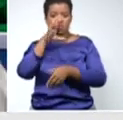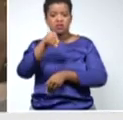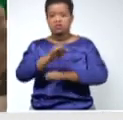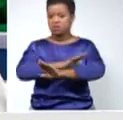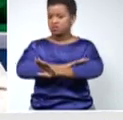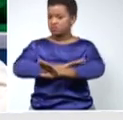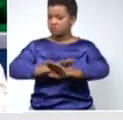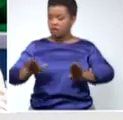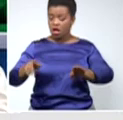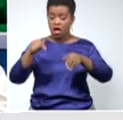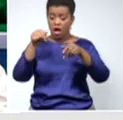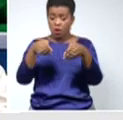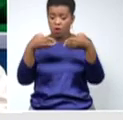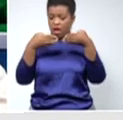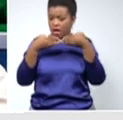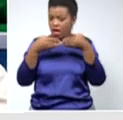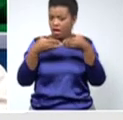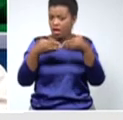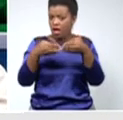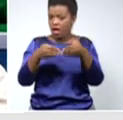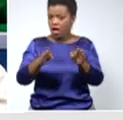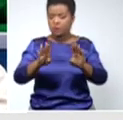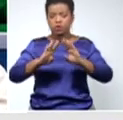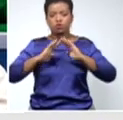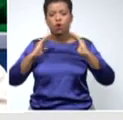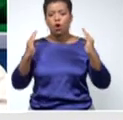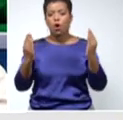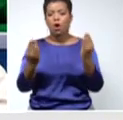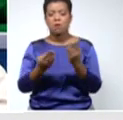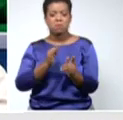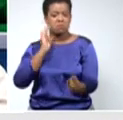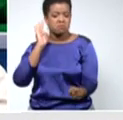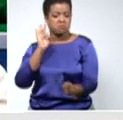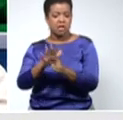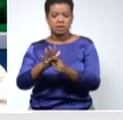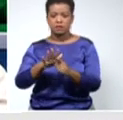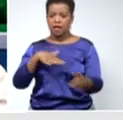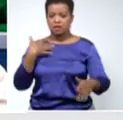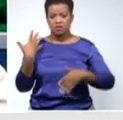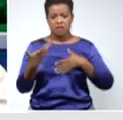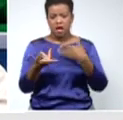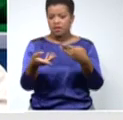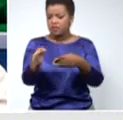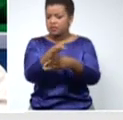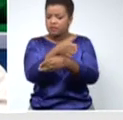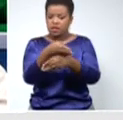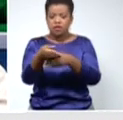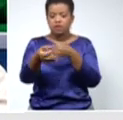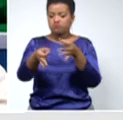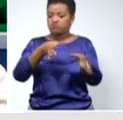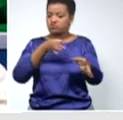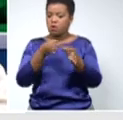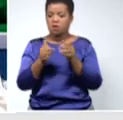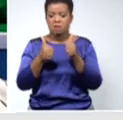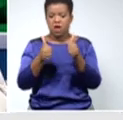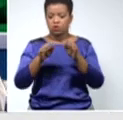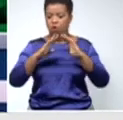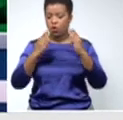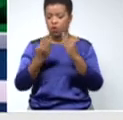apertura completa de todas las actividades en este estado,